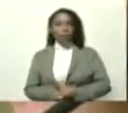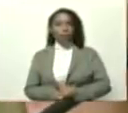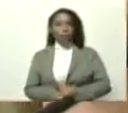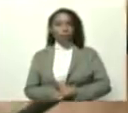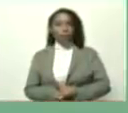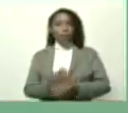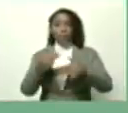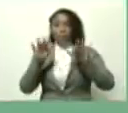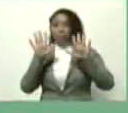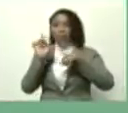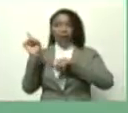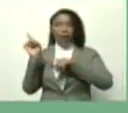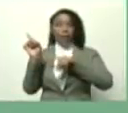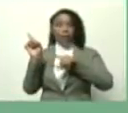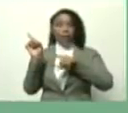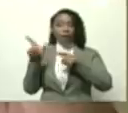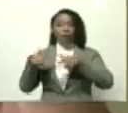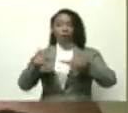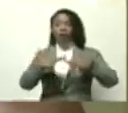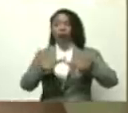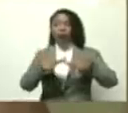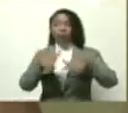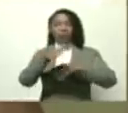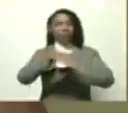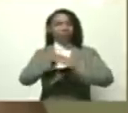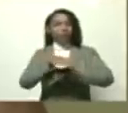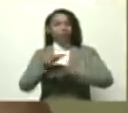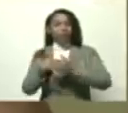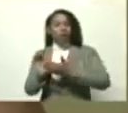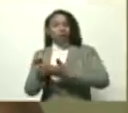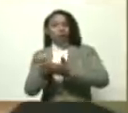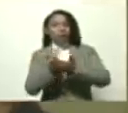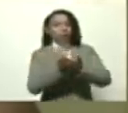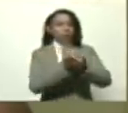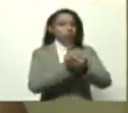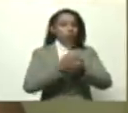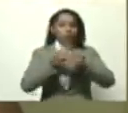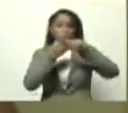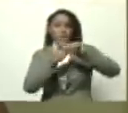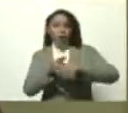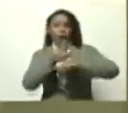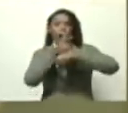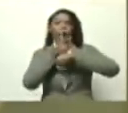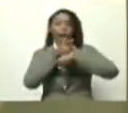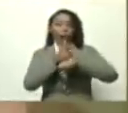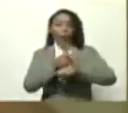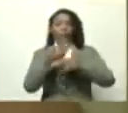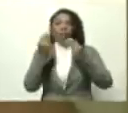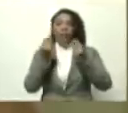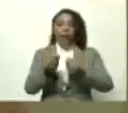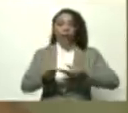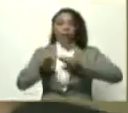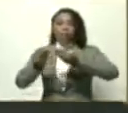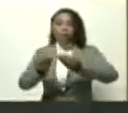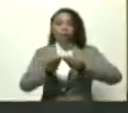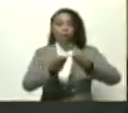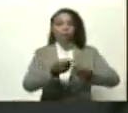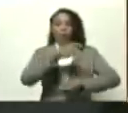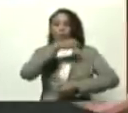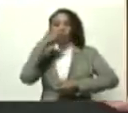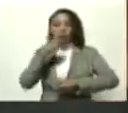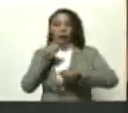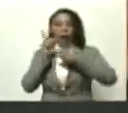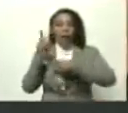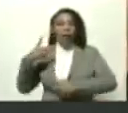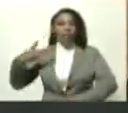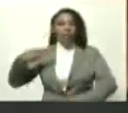Pues resulta que este era el sitio donde acopiaban armas, donde distribuían dinero, donde distribuían droga en